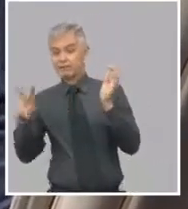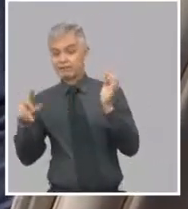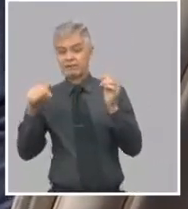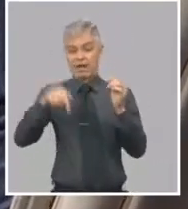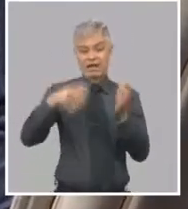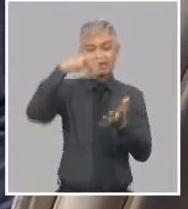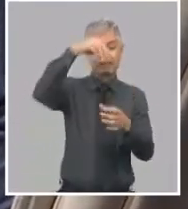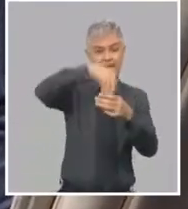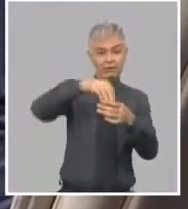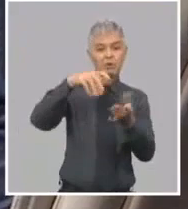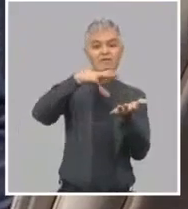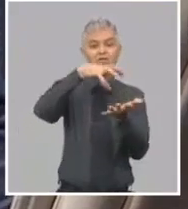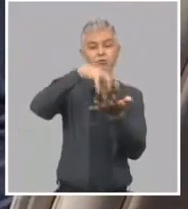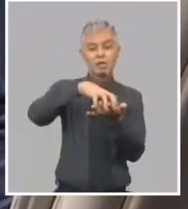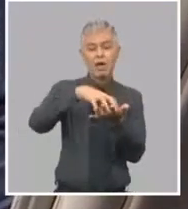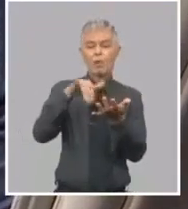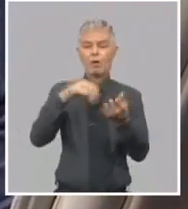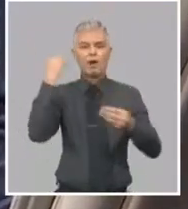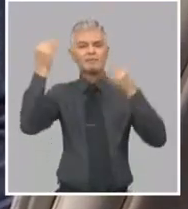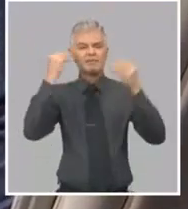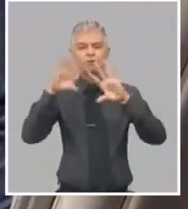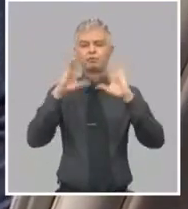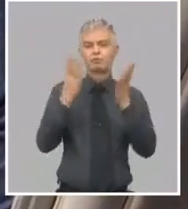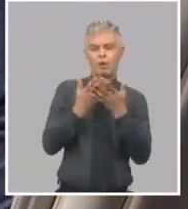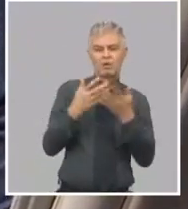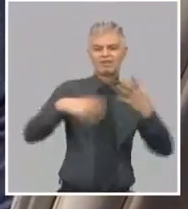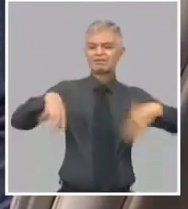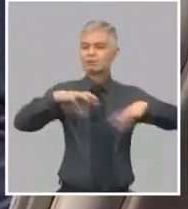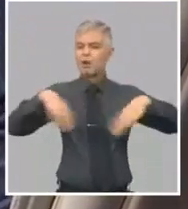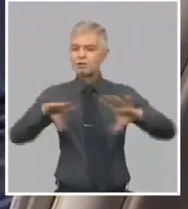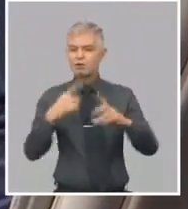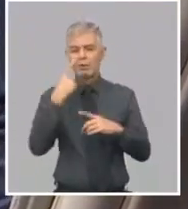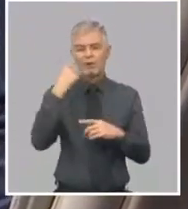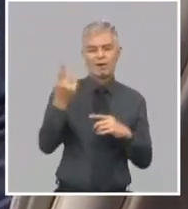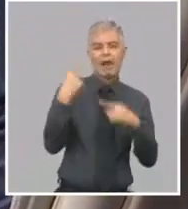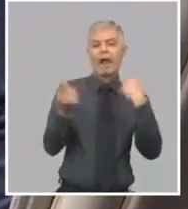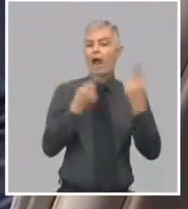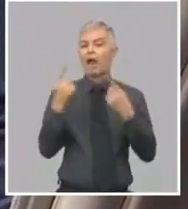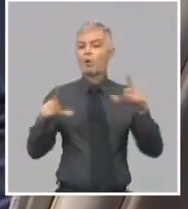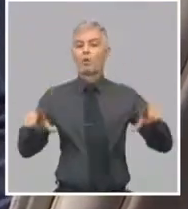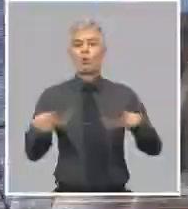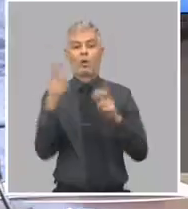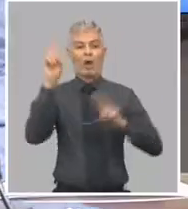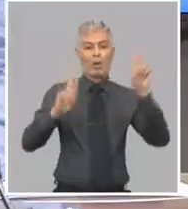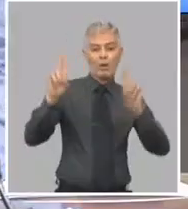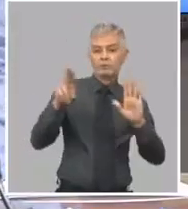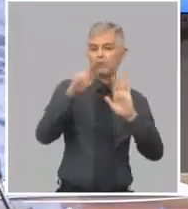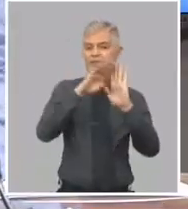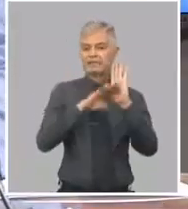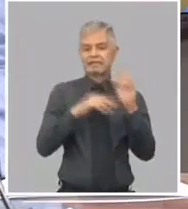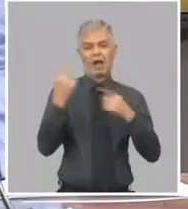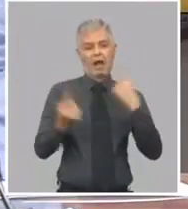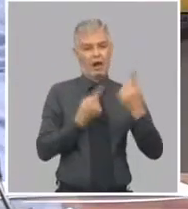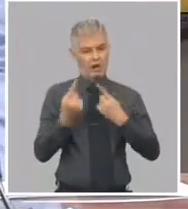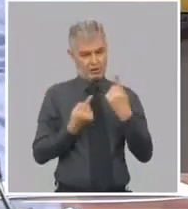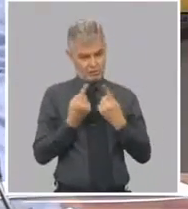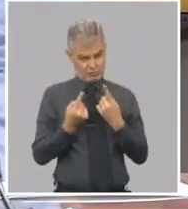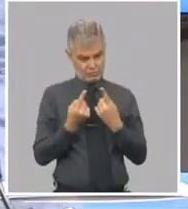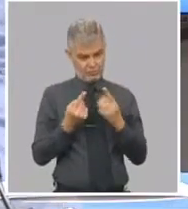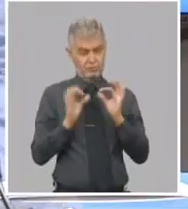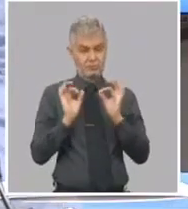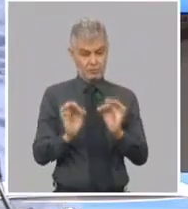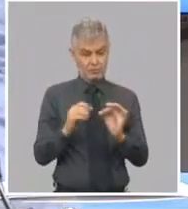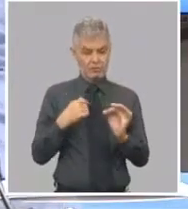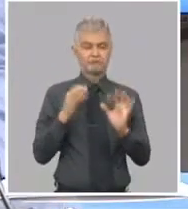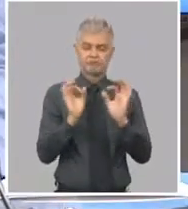viendo que está basado en el flujo para poder tomar medida y trasladaron ninguna ruta u otra independencia de las circunstancias exactamente esa una experiencia que